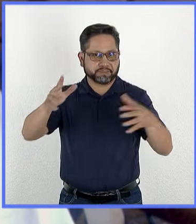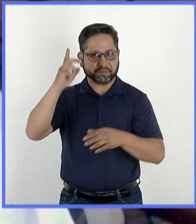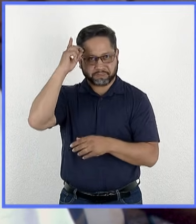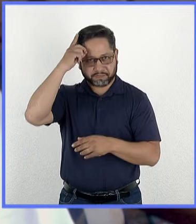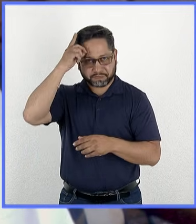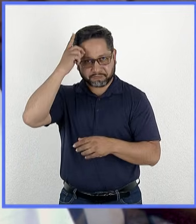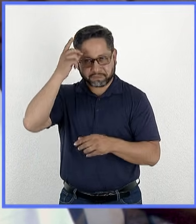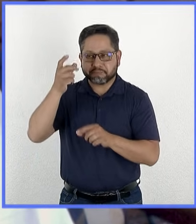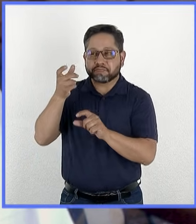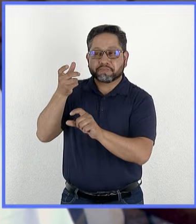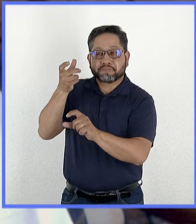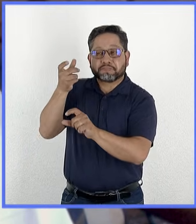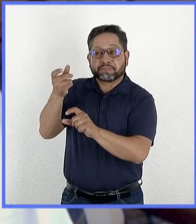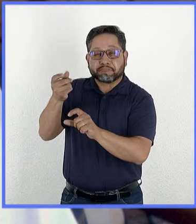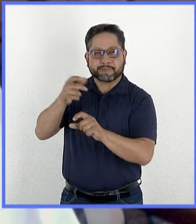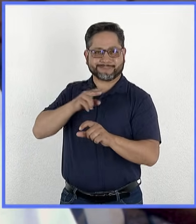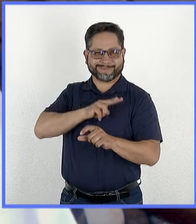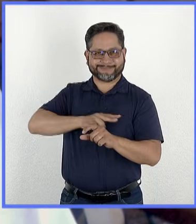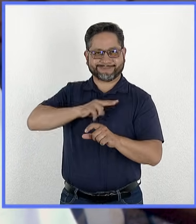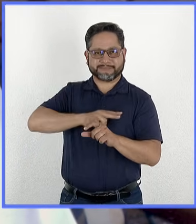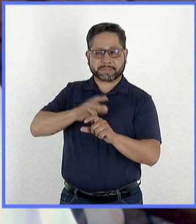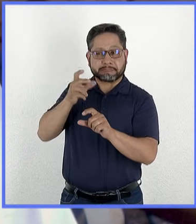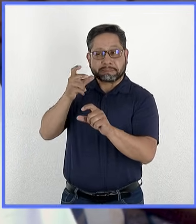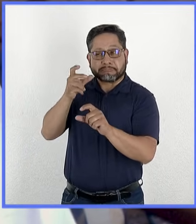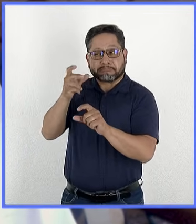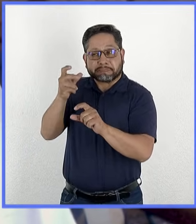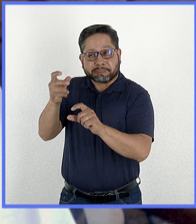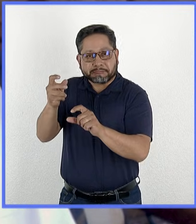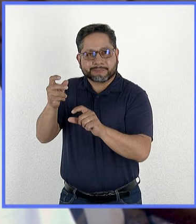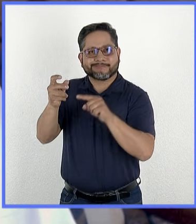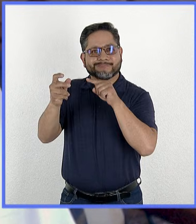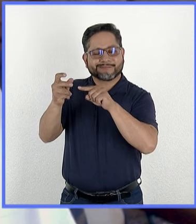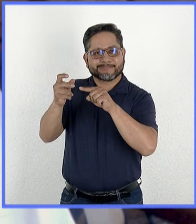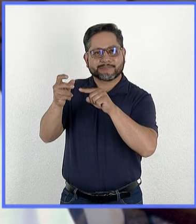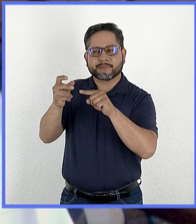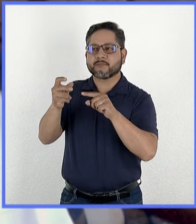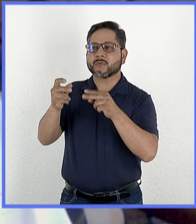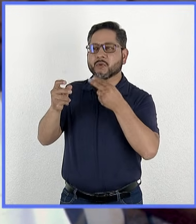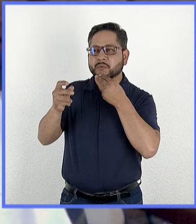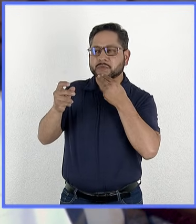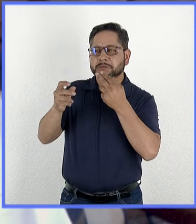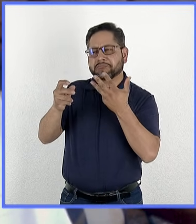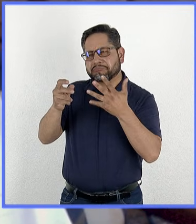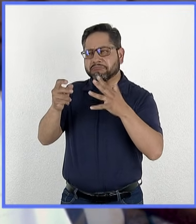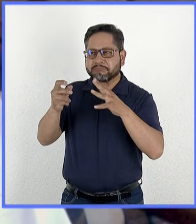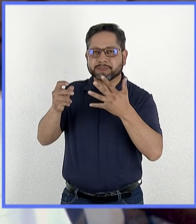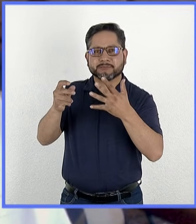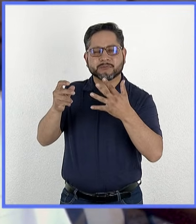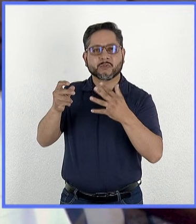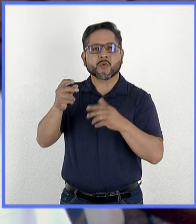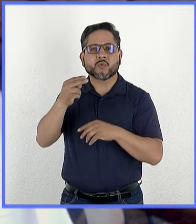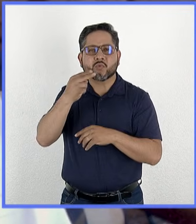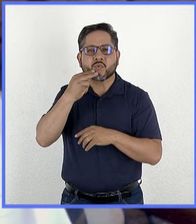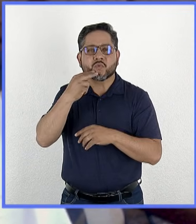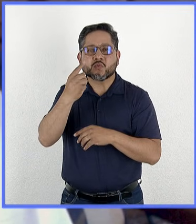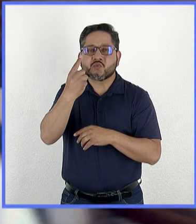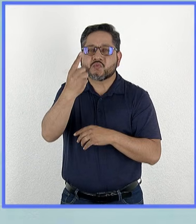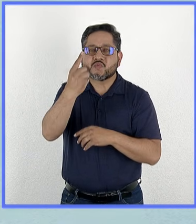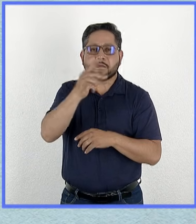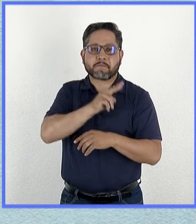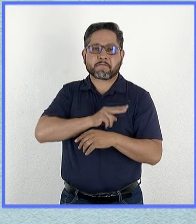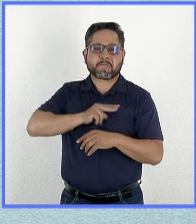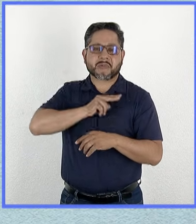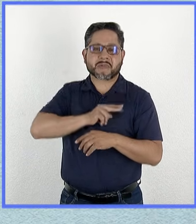administran cantidades pequeñas del veneno. Estos antivenenos son útiles, pero tienen la desventaja de funcionar contra un solo